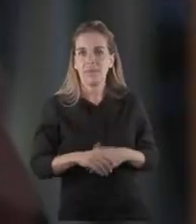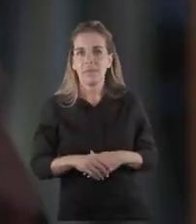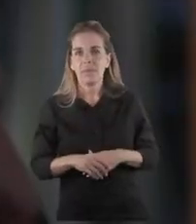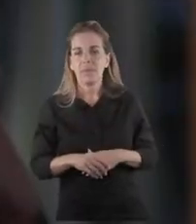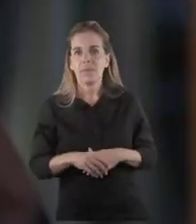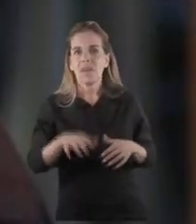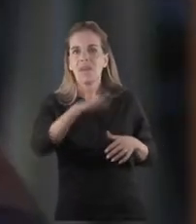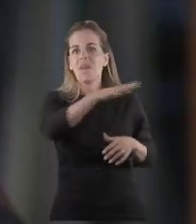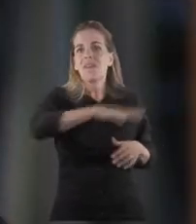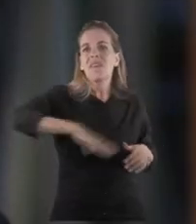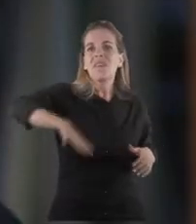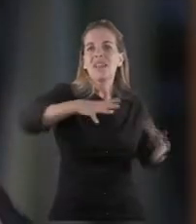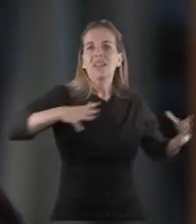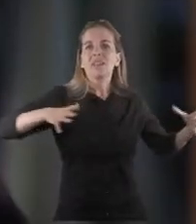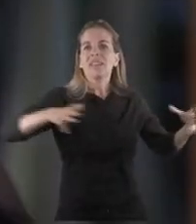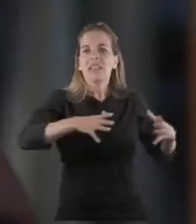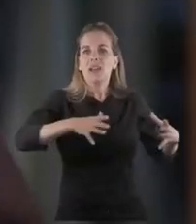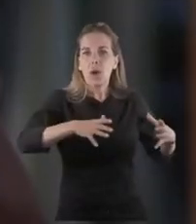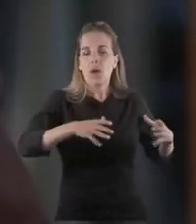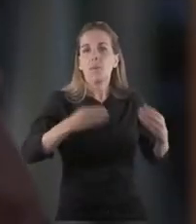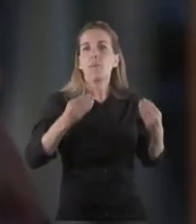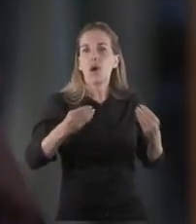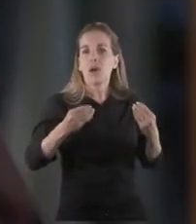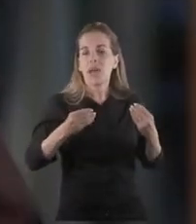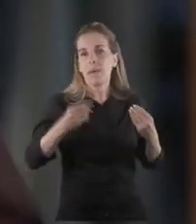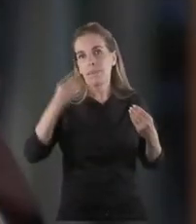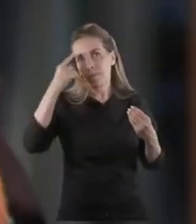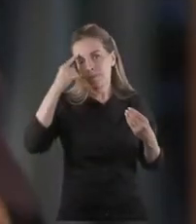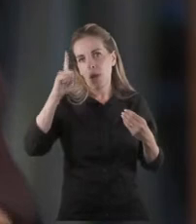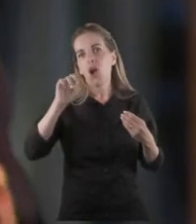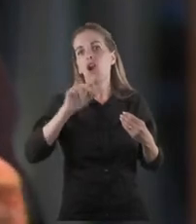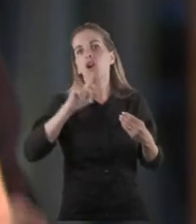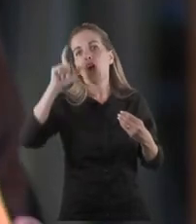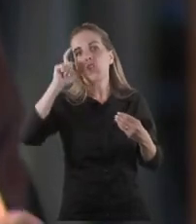La capacidad de crecimiento con los loteos nos supera la